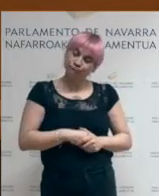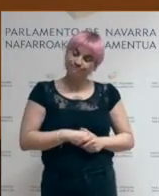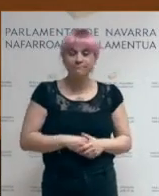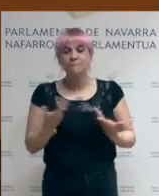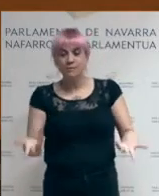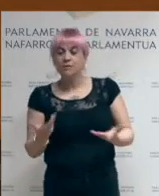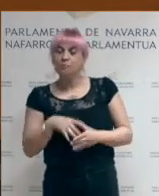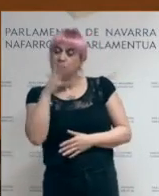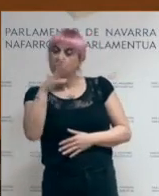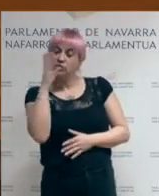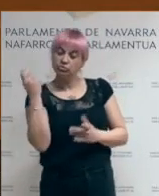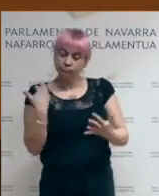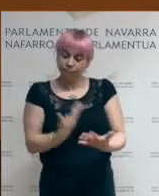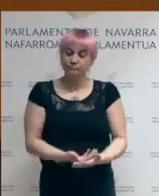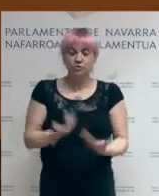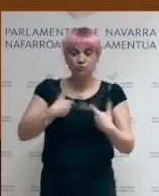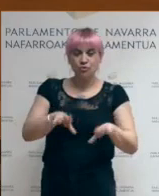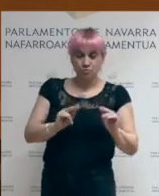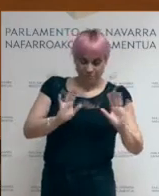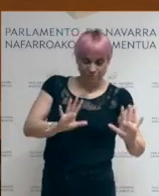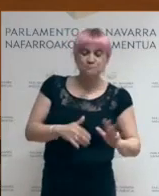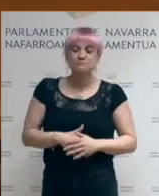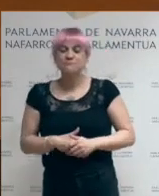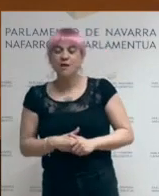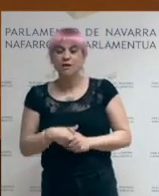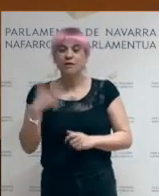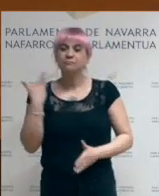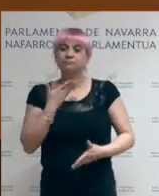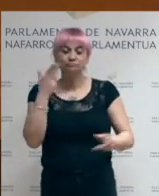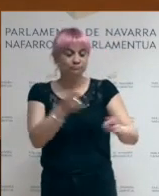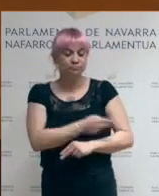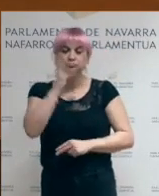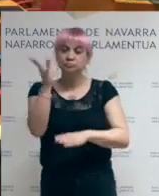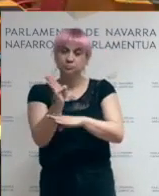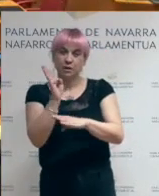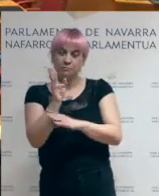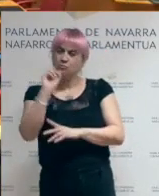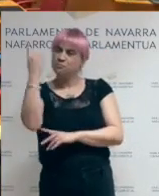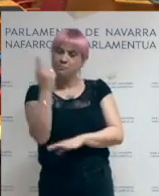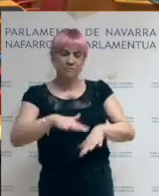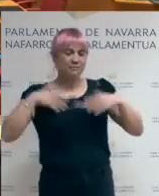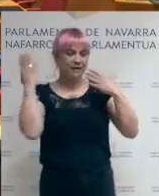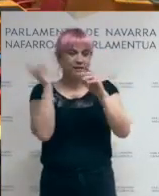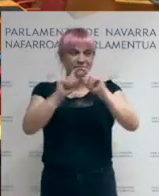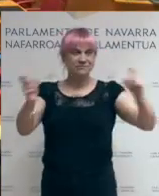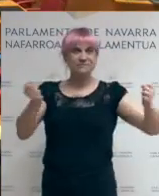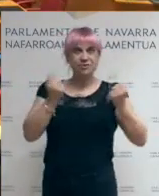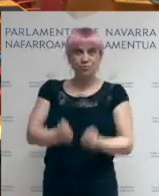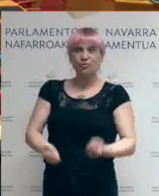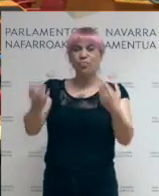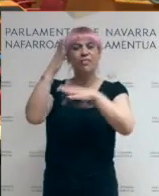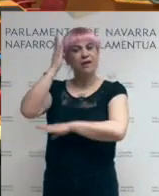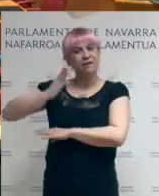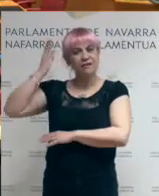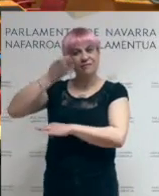estas razones, voy acabando, hemos presentado esta enmienda, porque creemos que el Parlamento, como primera institución de Navarra, debe velar